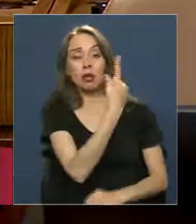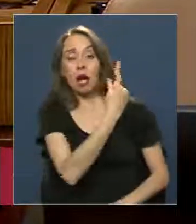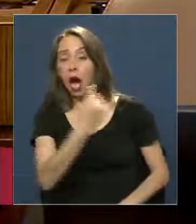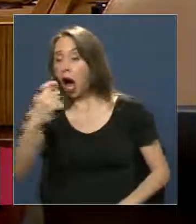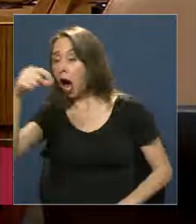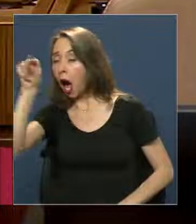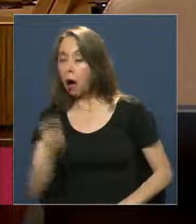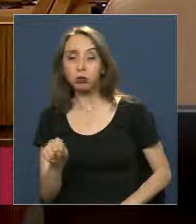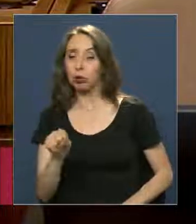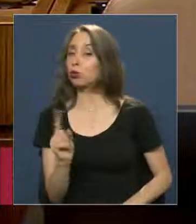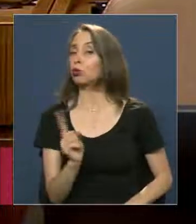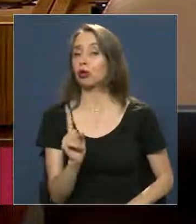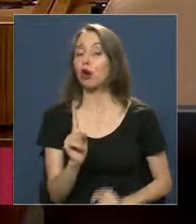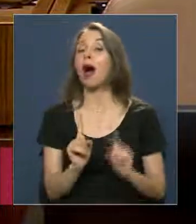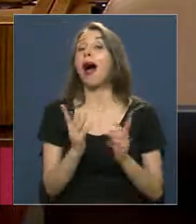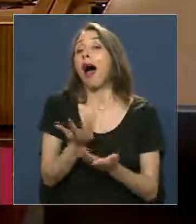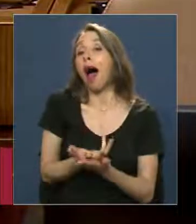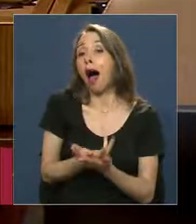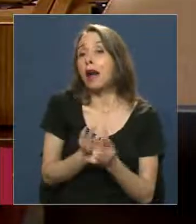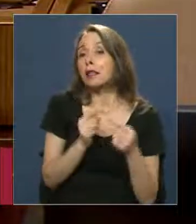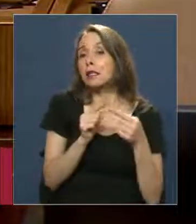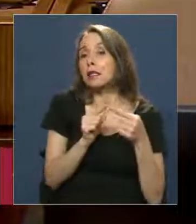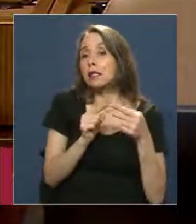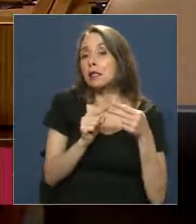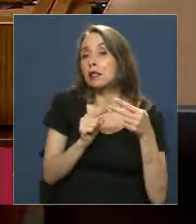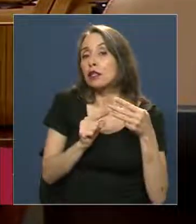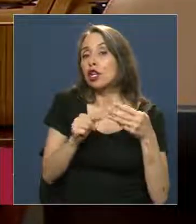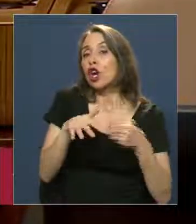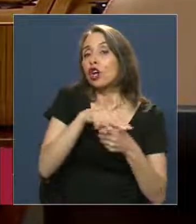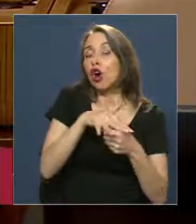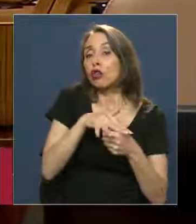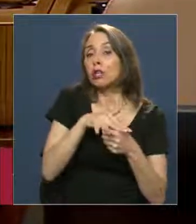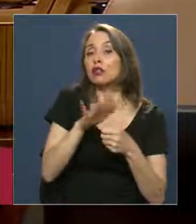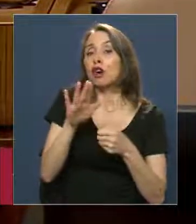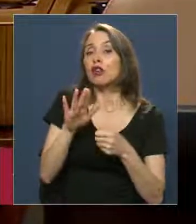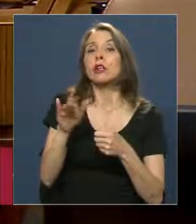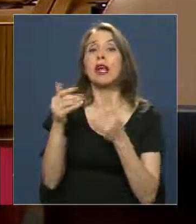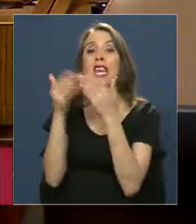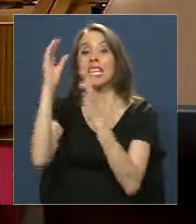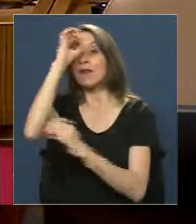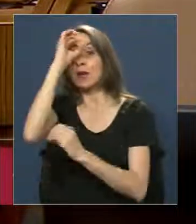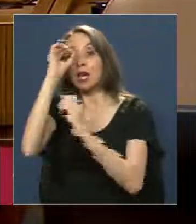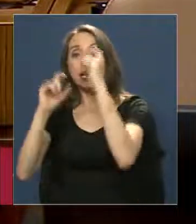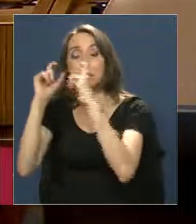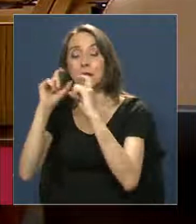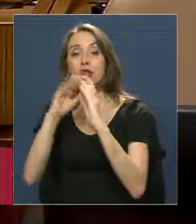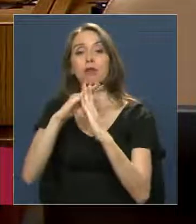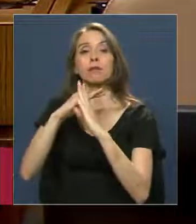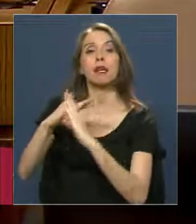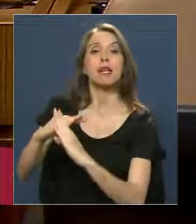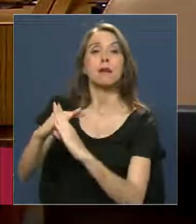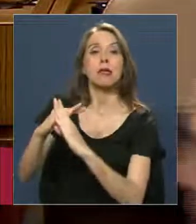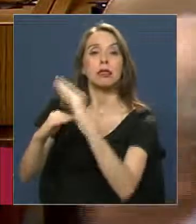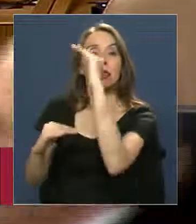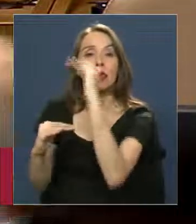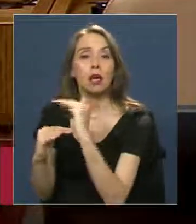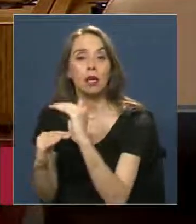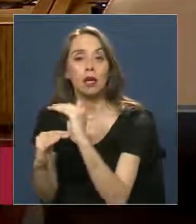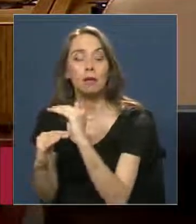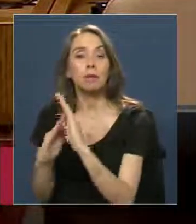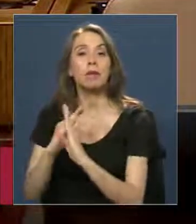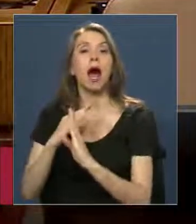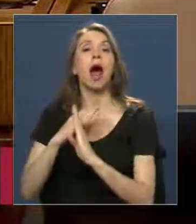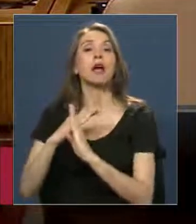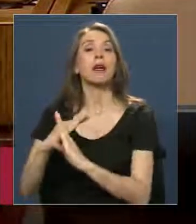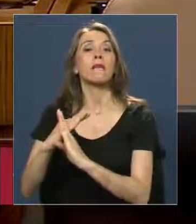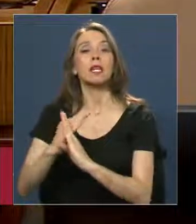que bajo ciertas condiciones puede ser limitada para evitar este tipo de discursos. Los estados democráticos, por